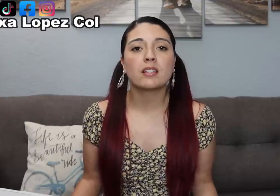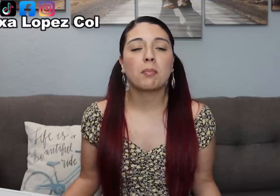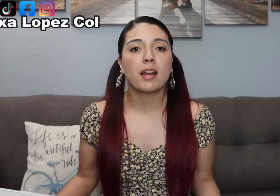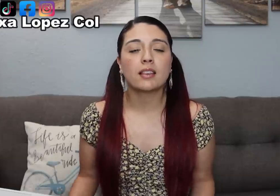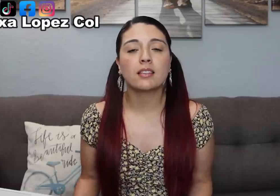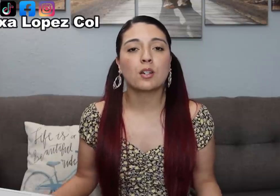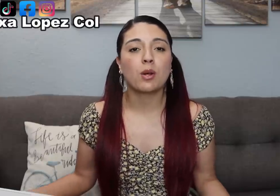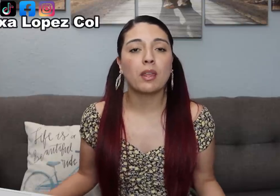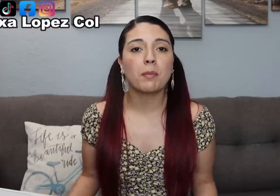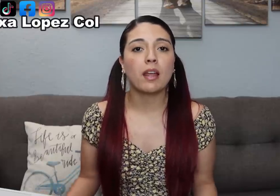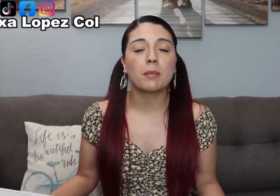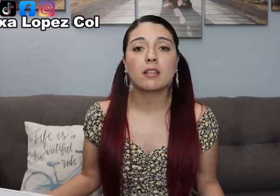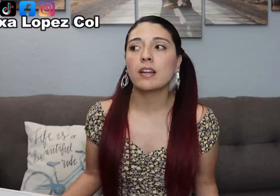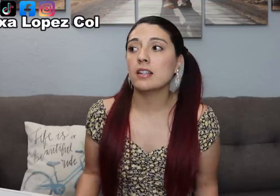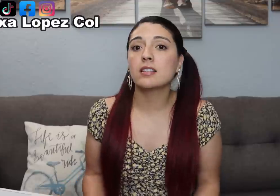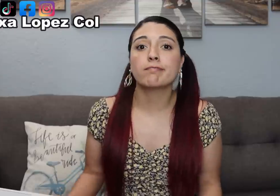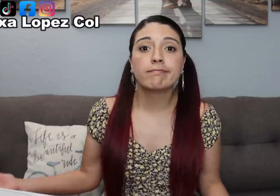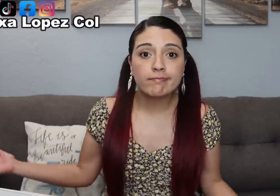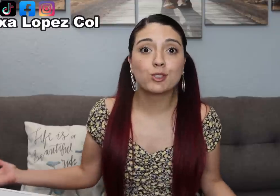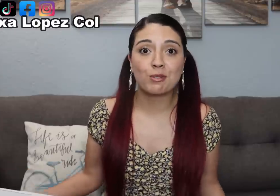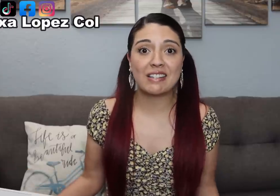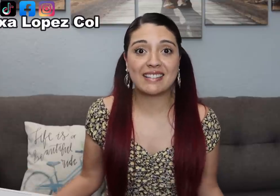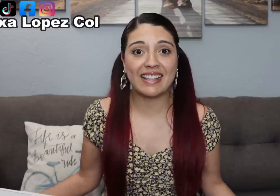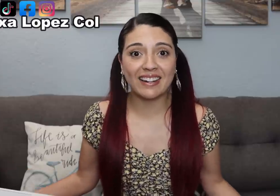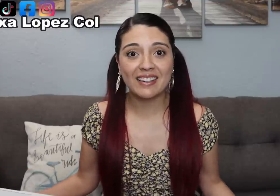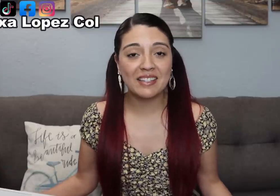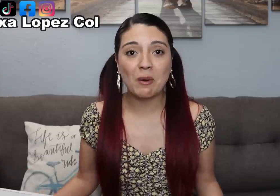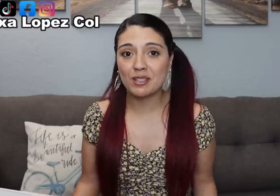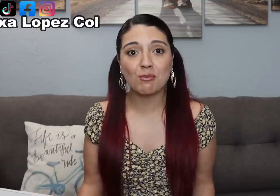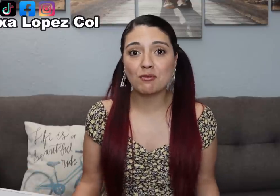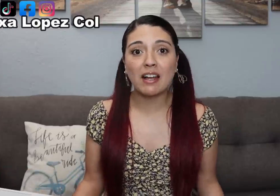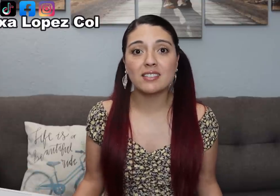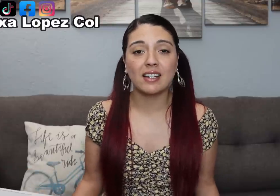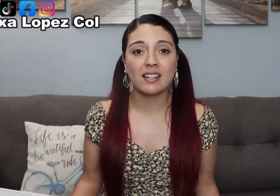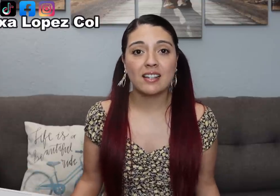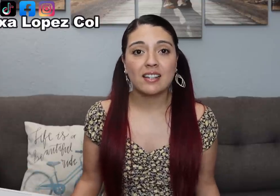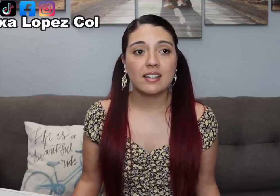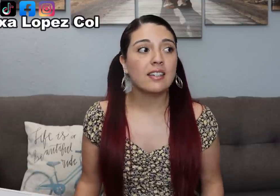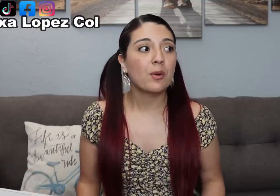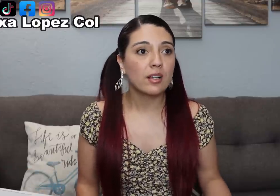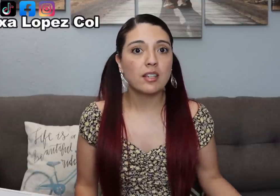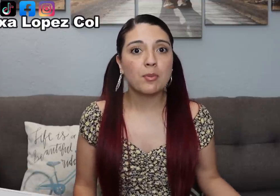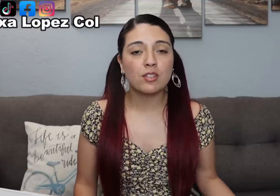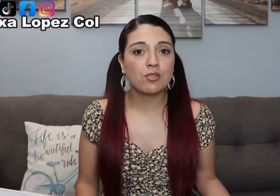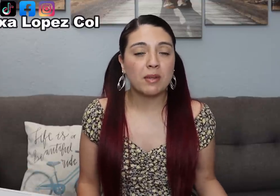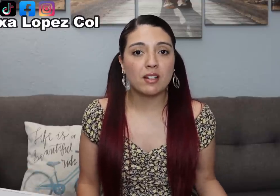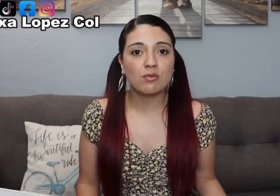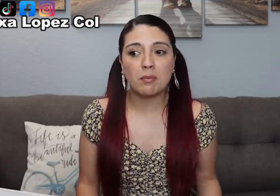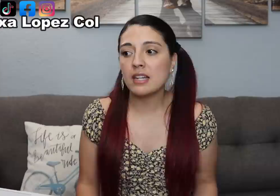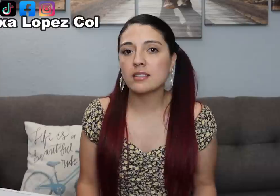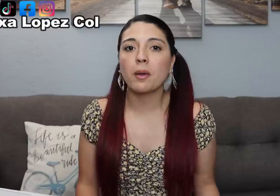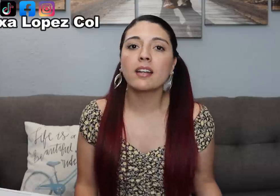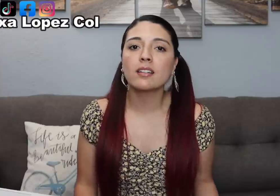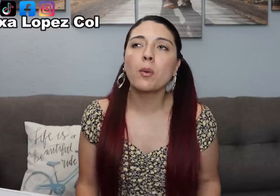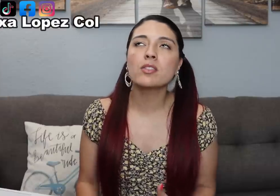pro de venir a este planeta y tener una vida medianamente feliz y subsistir, que a veces no es fácil. Y aún así, pues ellos también tienen